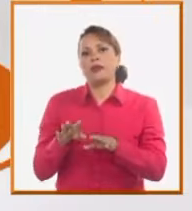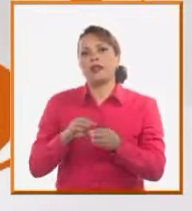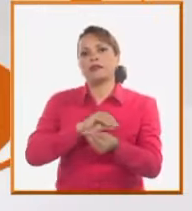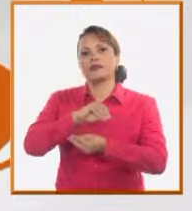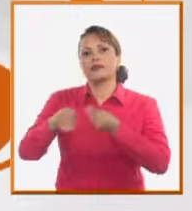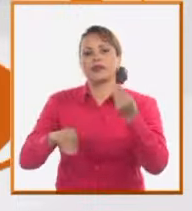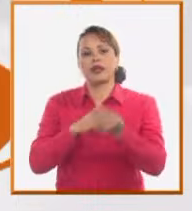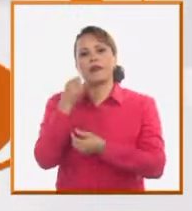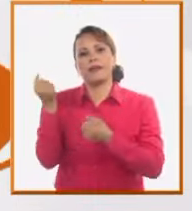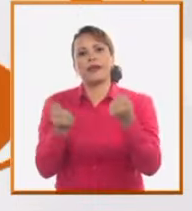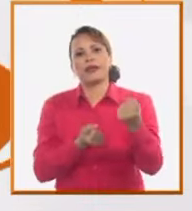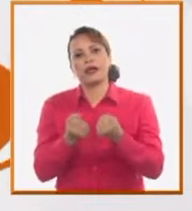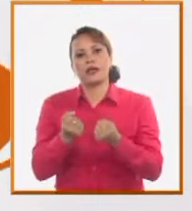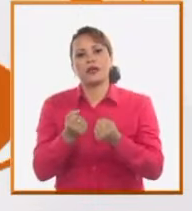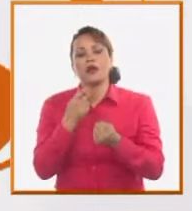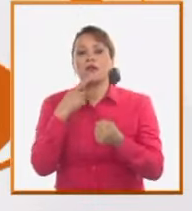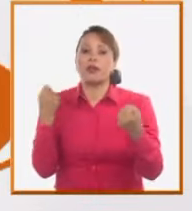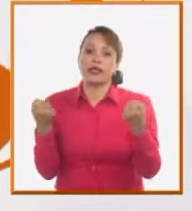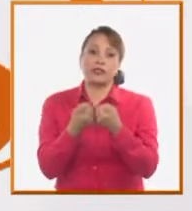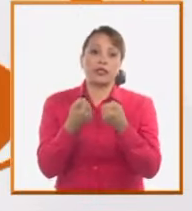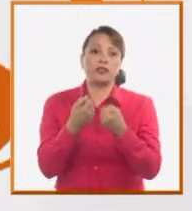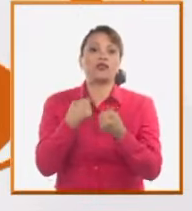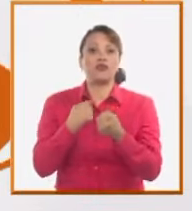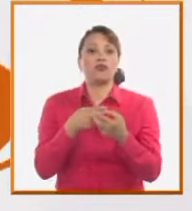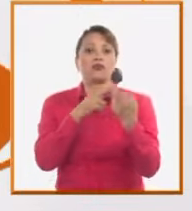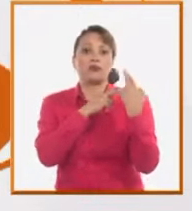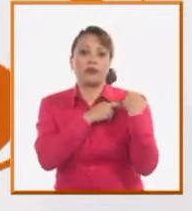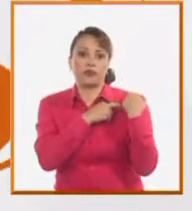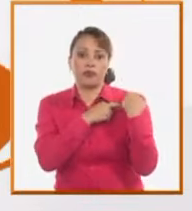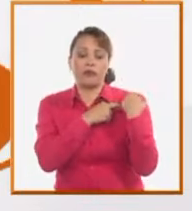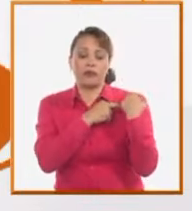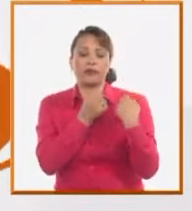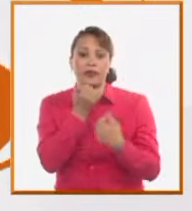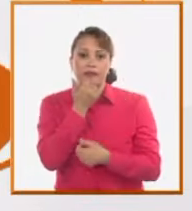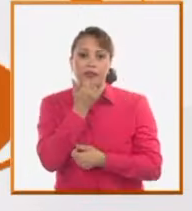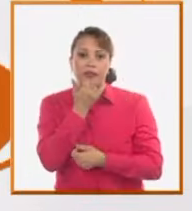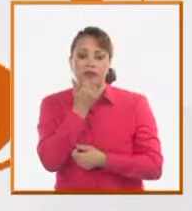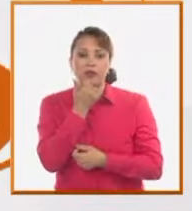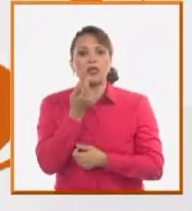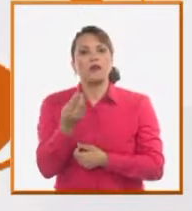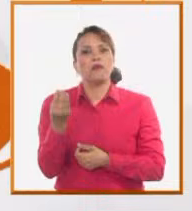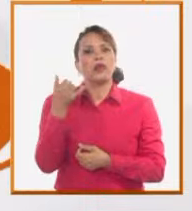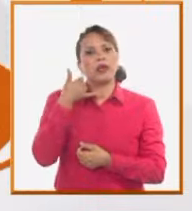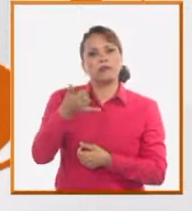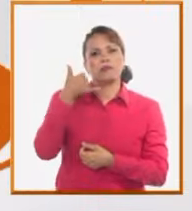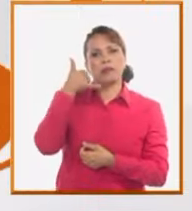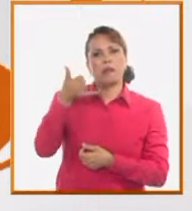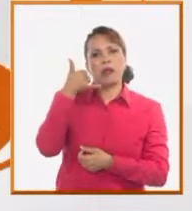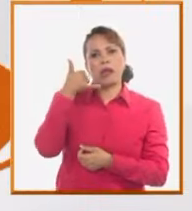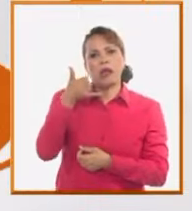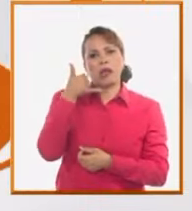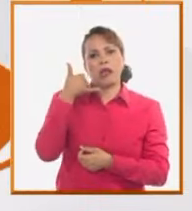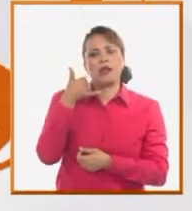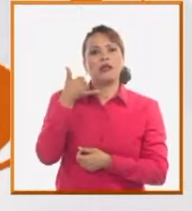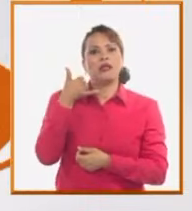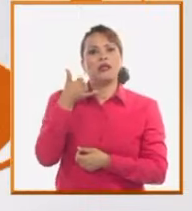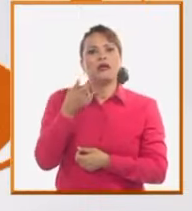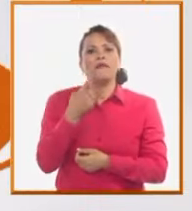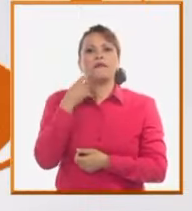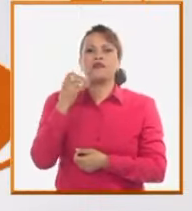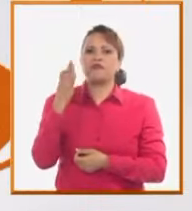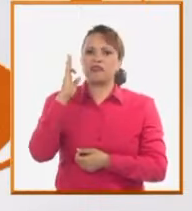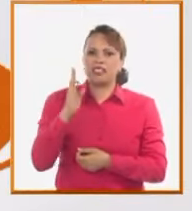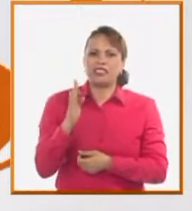vehículo por ese accidente, porque yo no soy responsable de esos daños. Me han llamado muchas veces, me han faltado